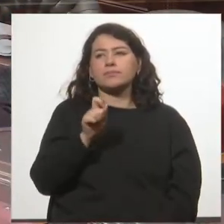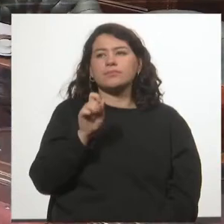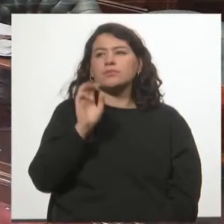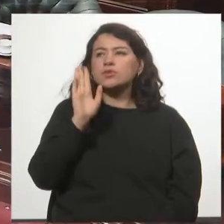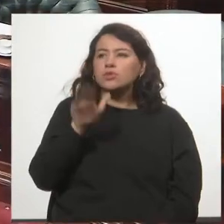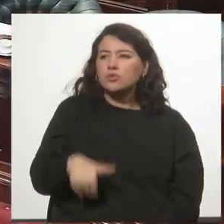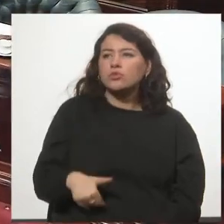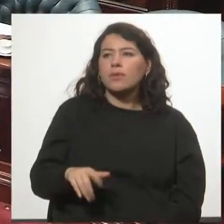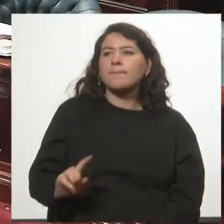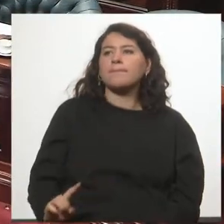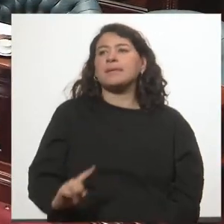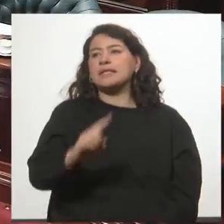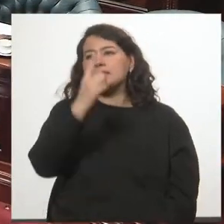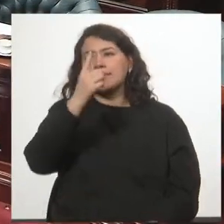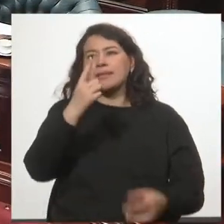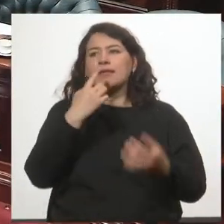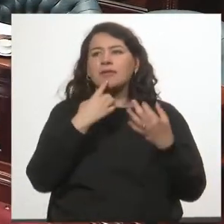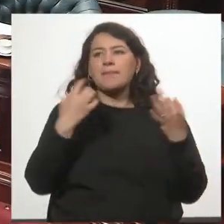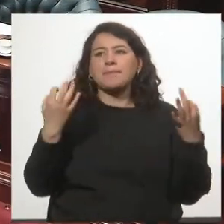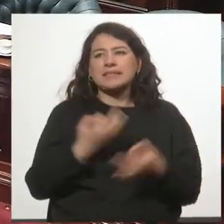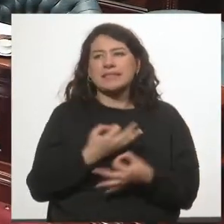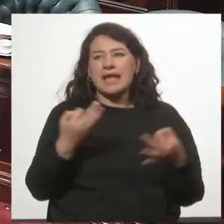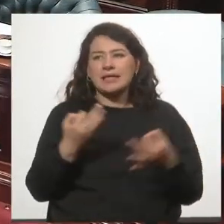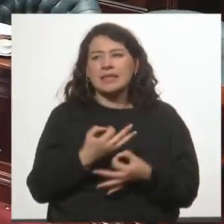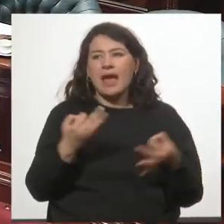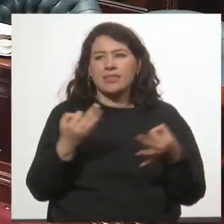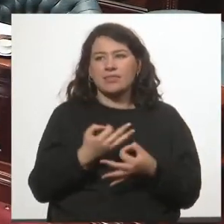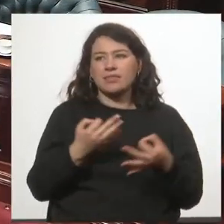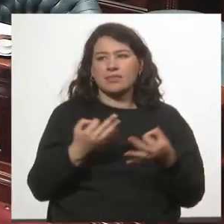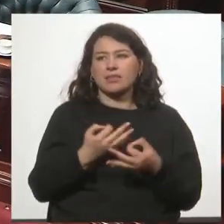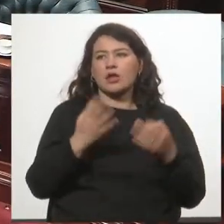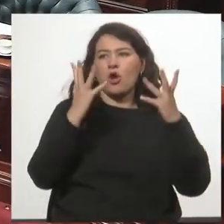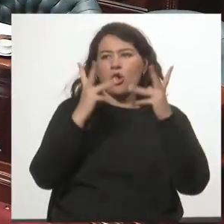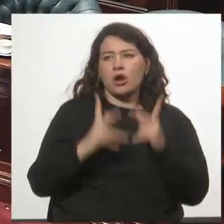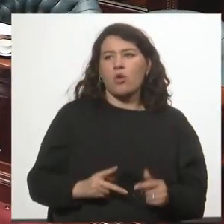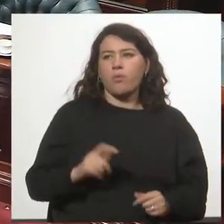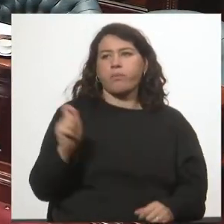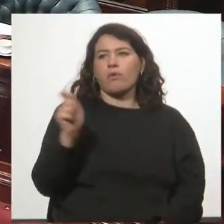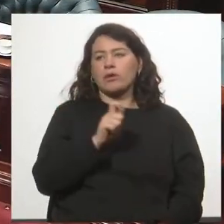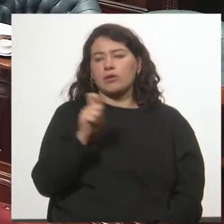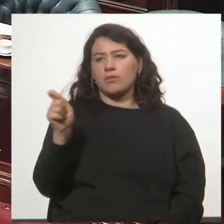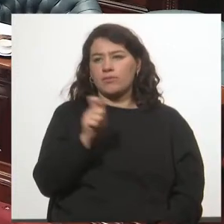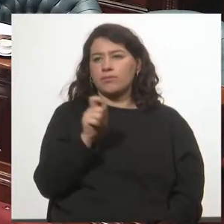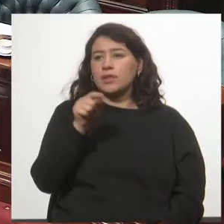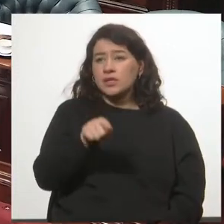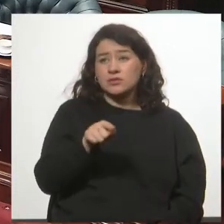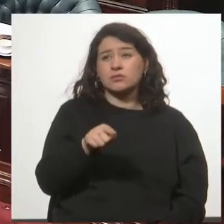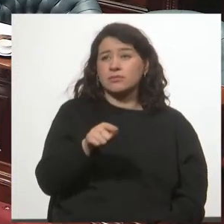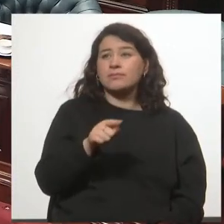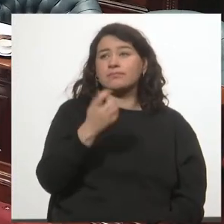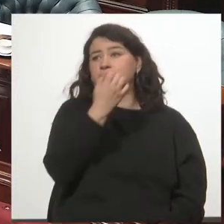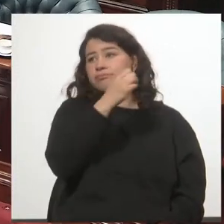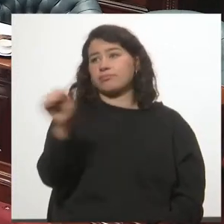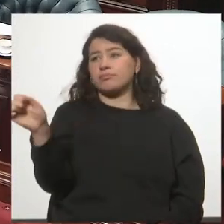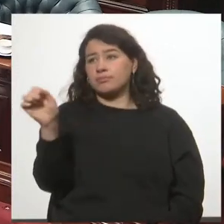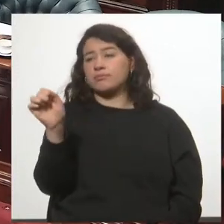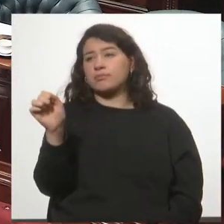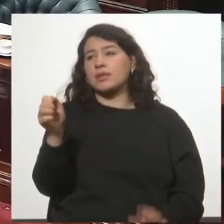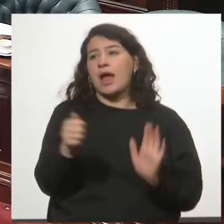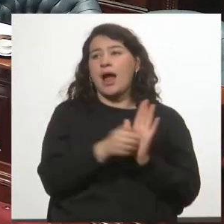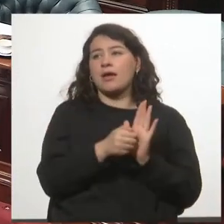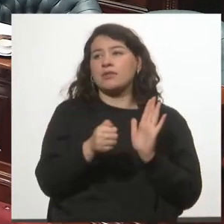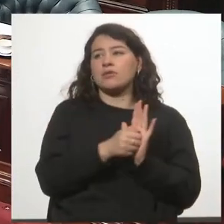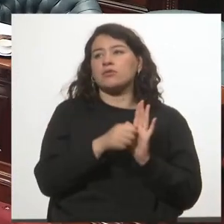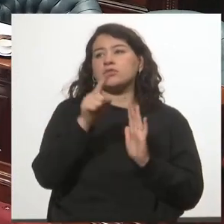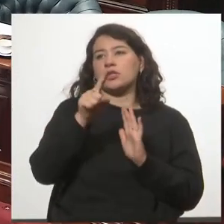que es el principio de especialidad de los órganos públicos al cual se violento el artículo